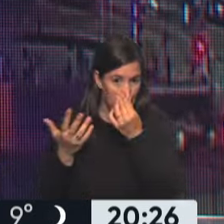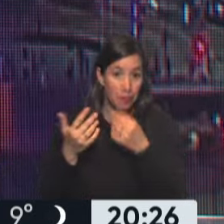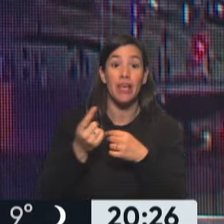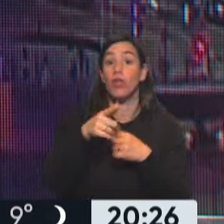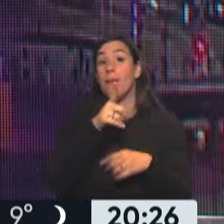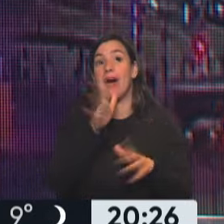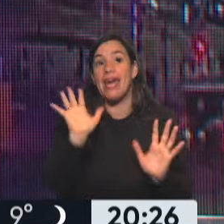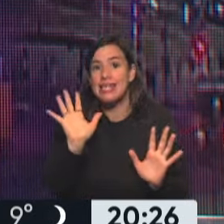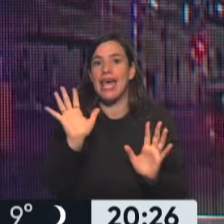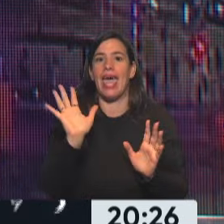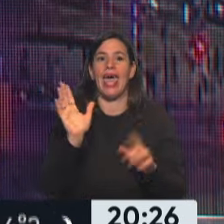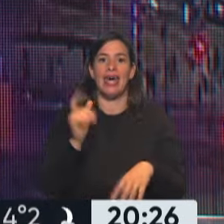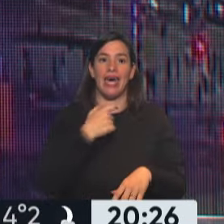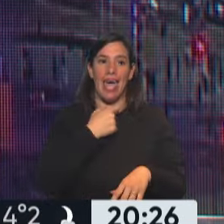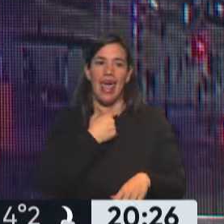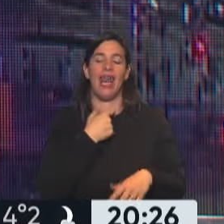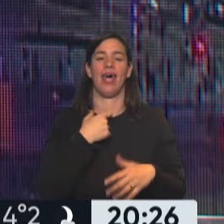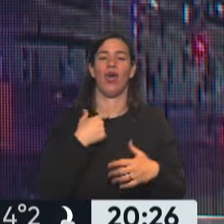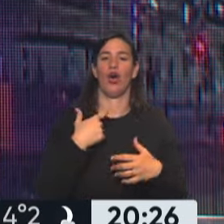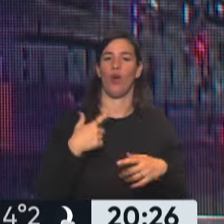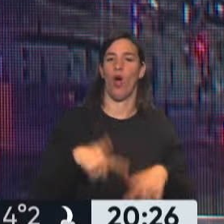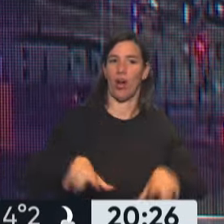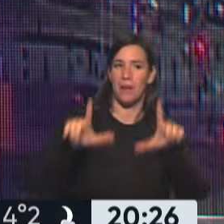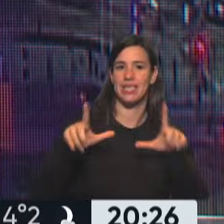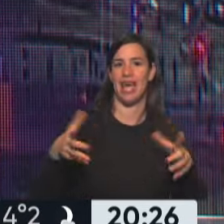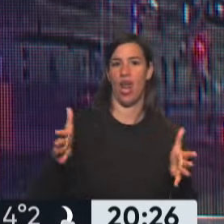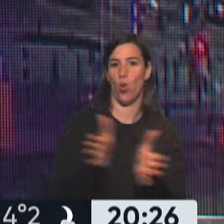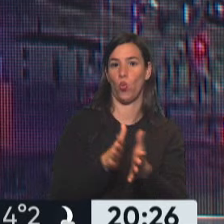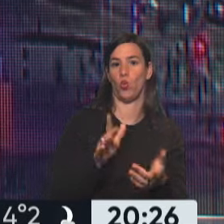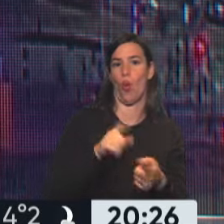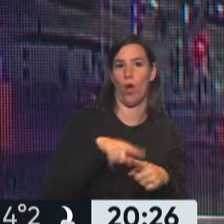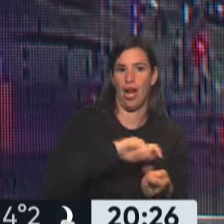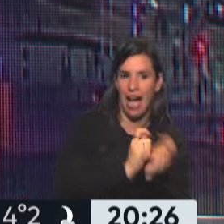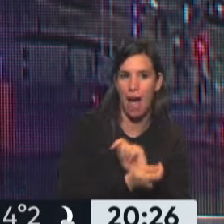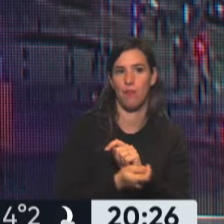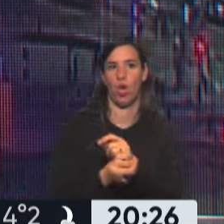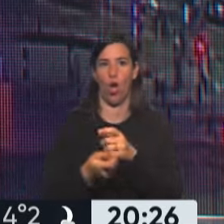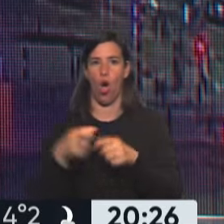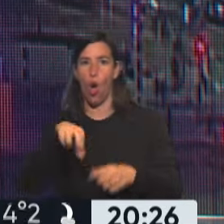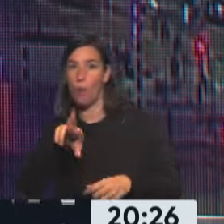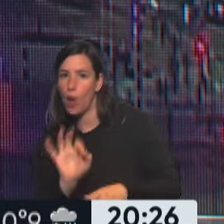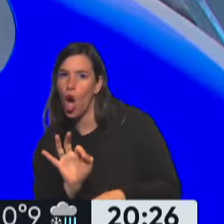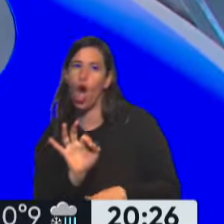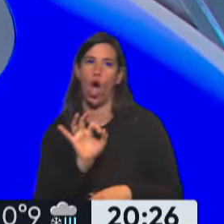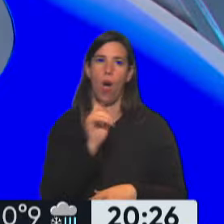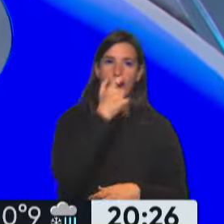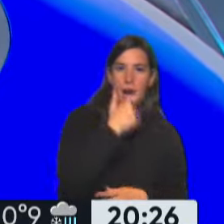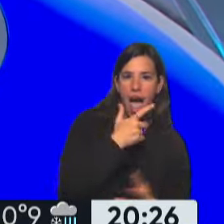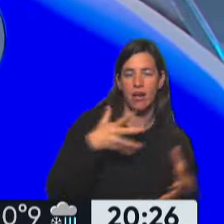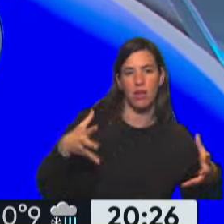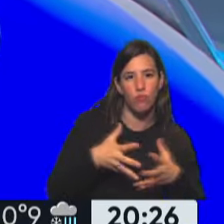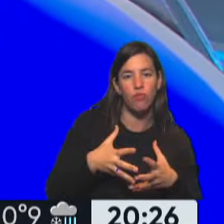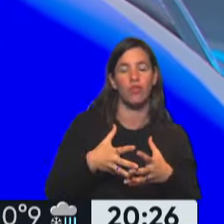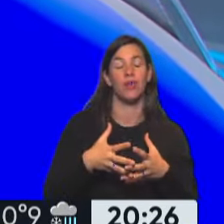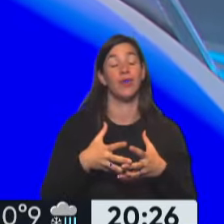cambio desde Juntos por el cambio sobre todo de la macrista pro le es muy complicado vender a una